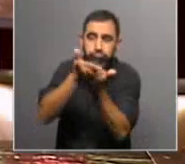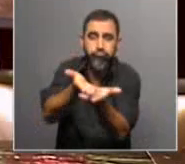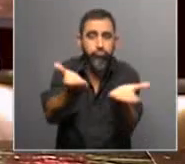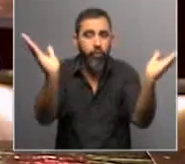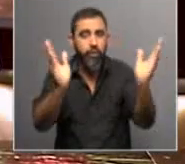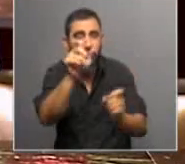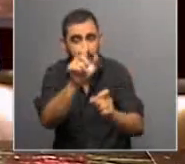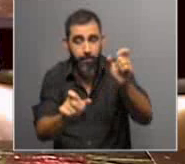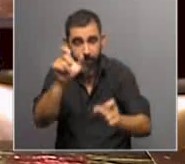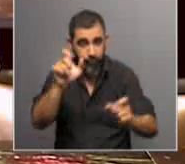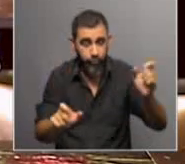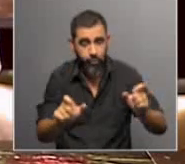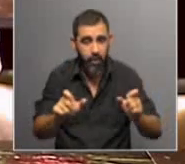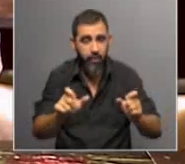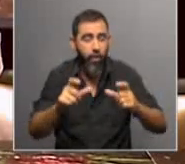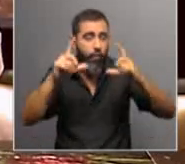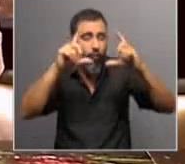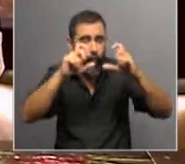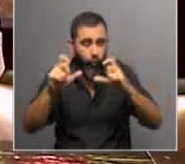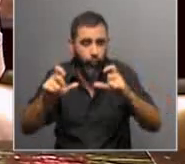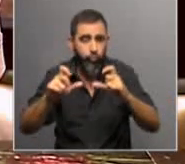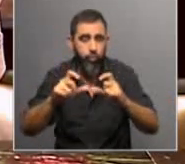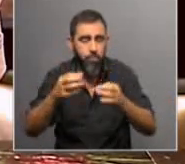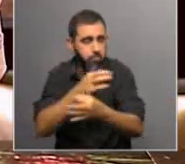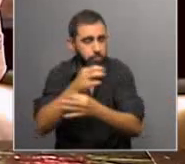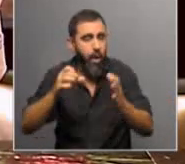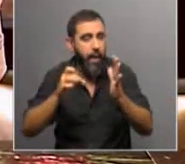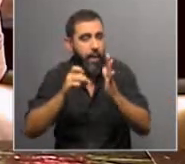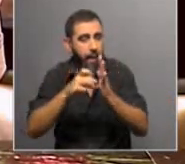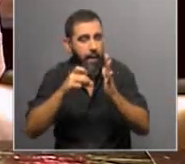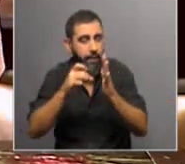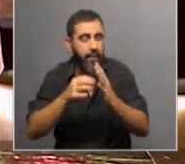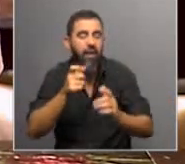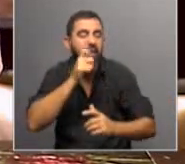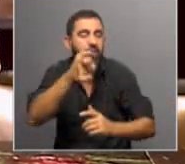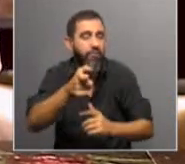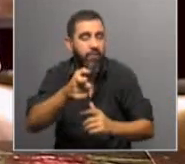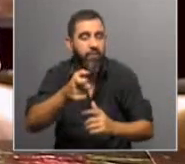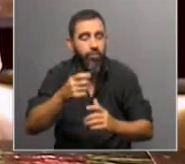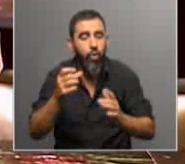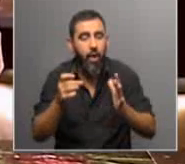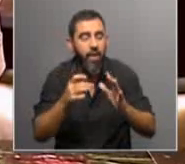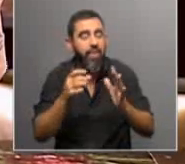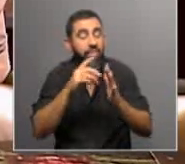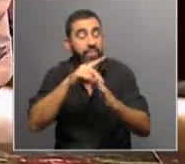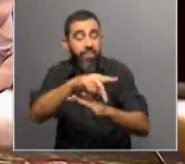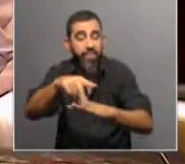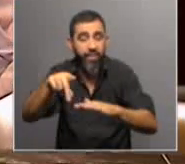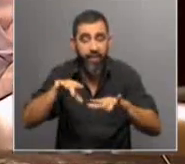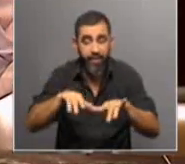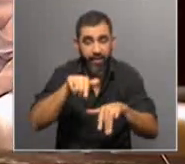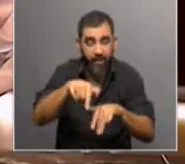la ciudadanía de archivos en alta resolución. Esto significa que son archivos digitales